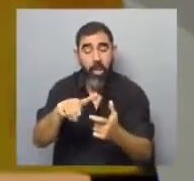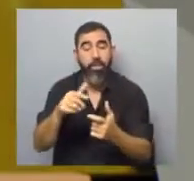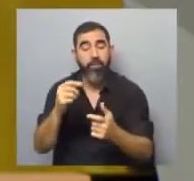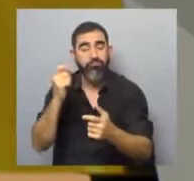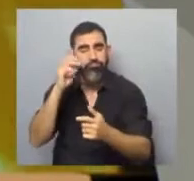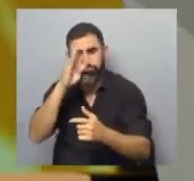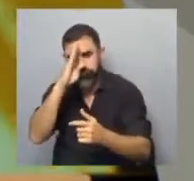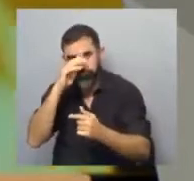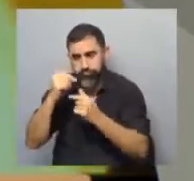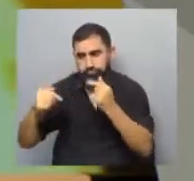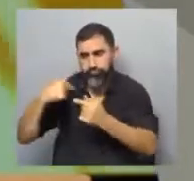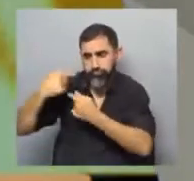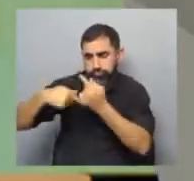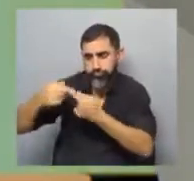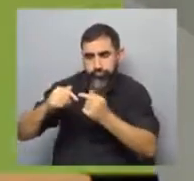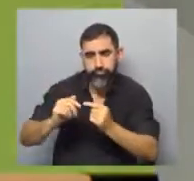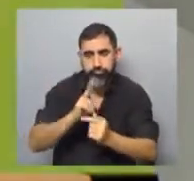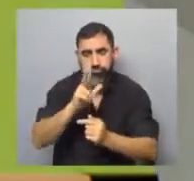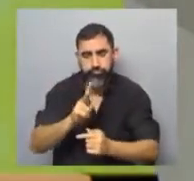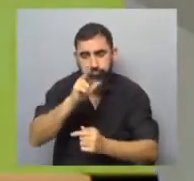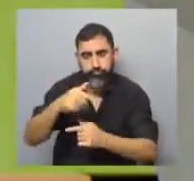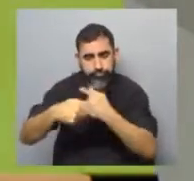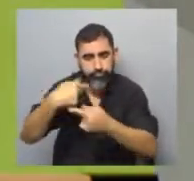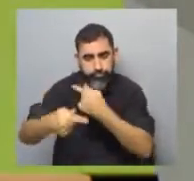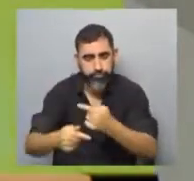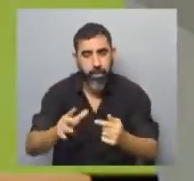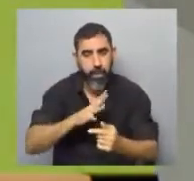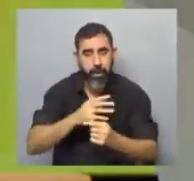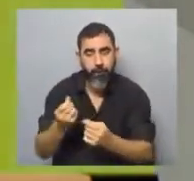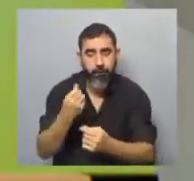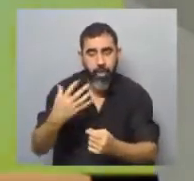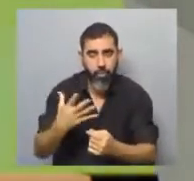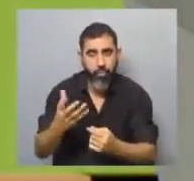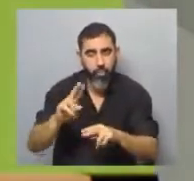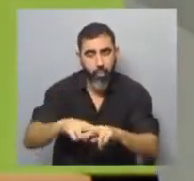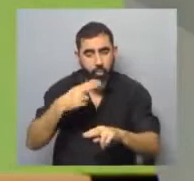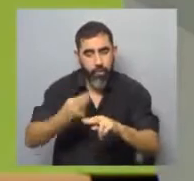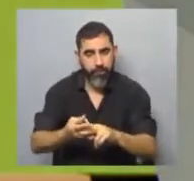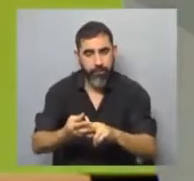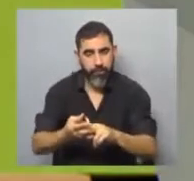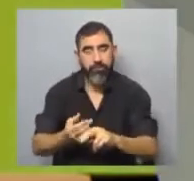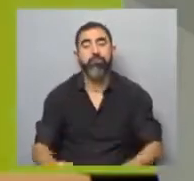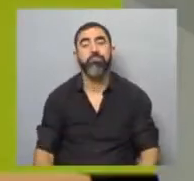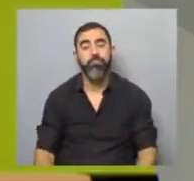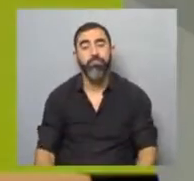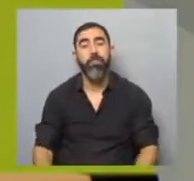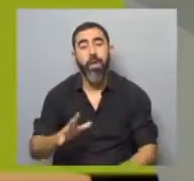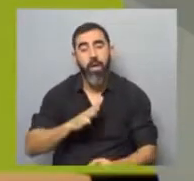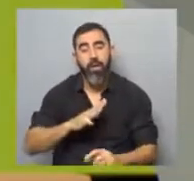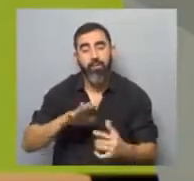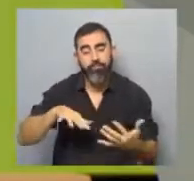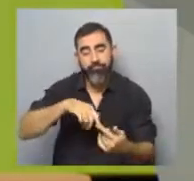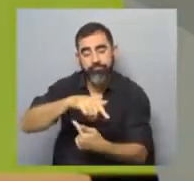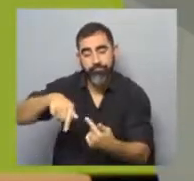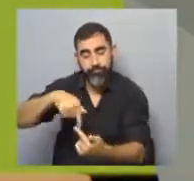saberes que se transmiten de generación en generación reciban un nuevo valor, sean puestos en valor y en definitiva se genere un círculo